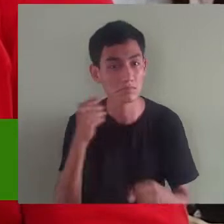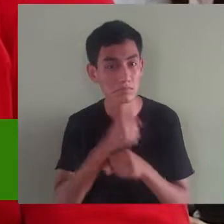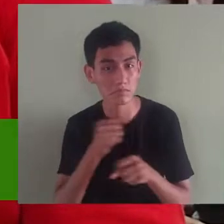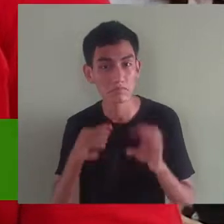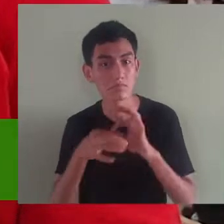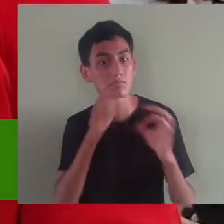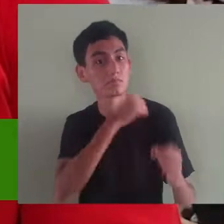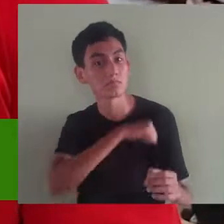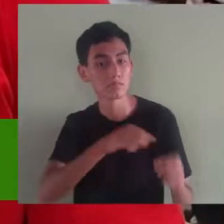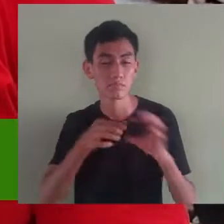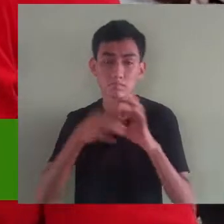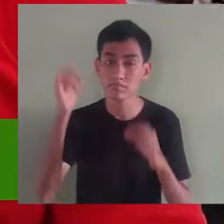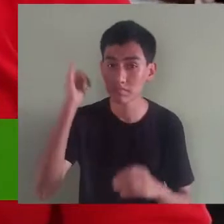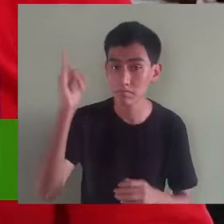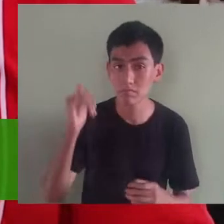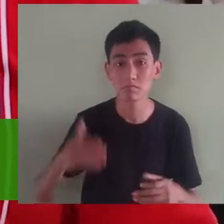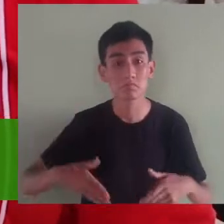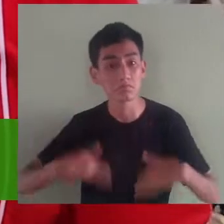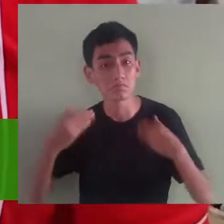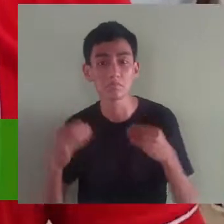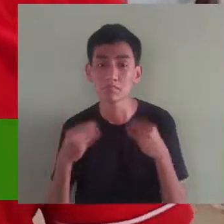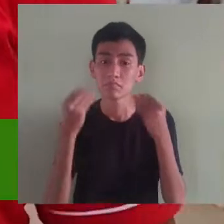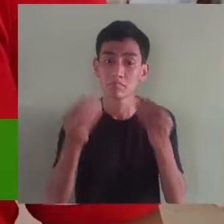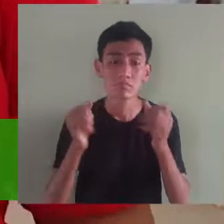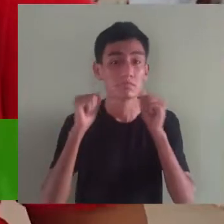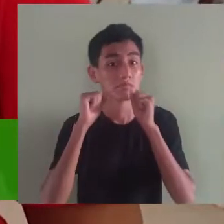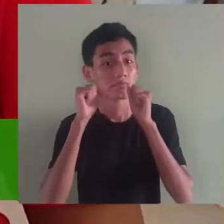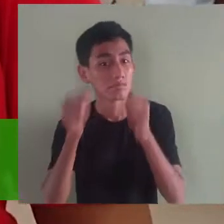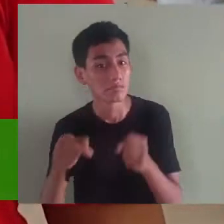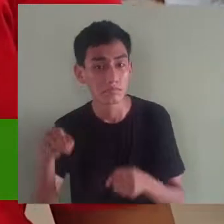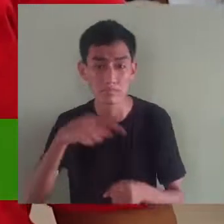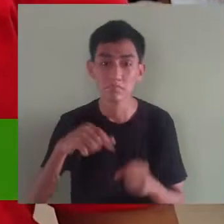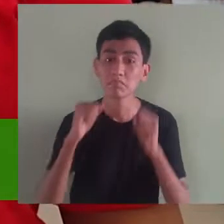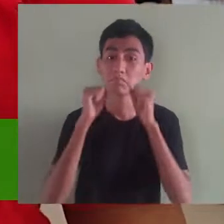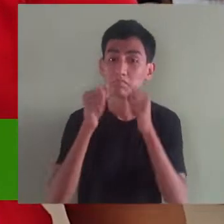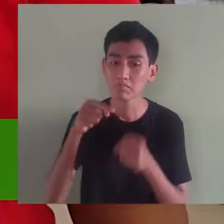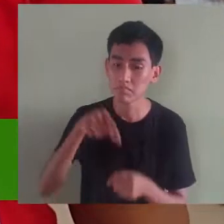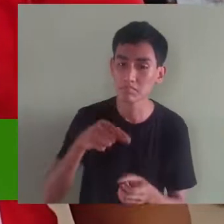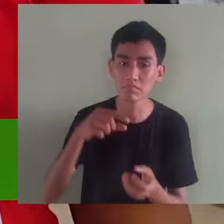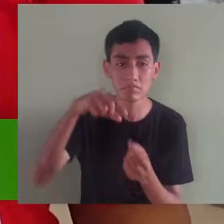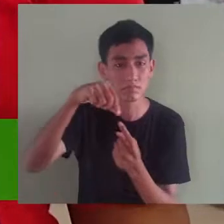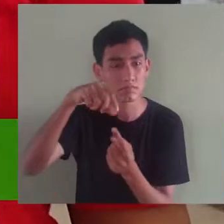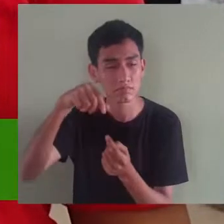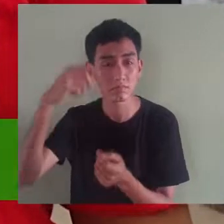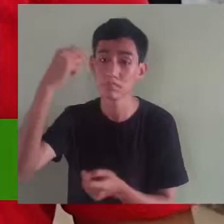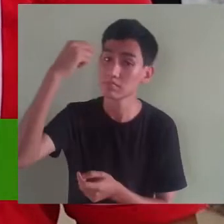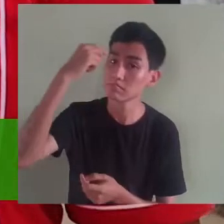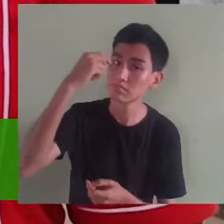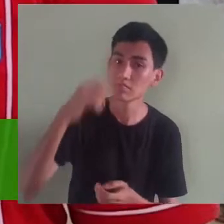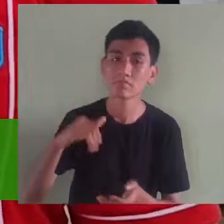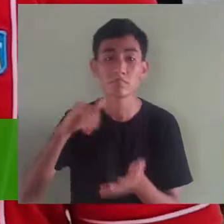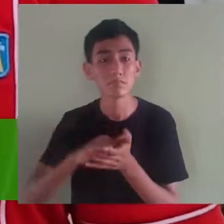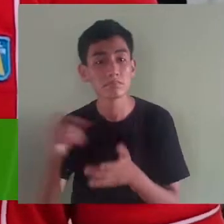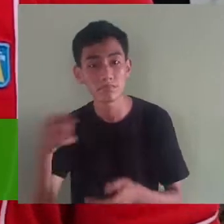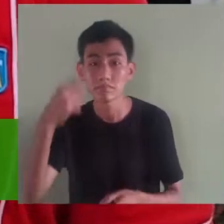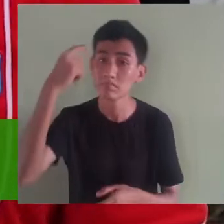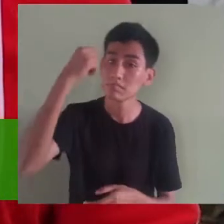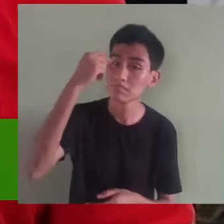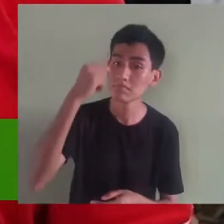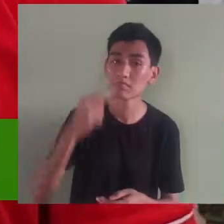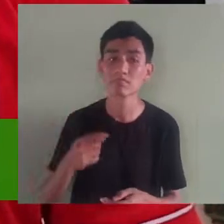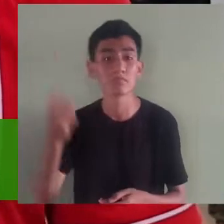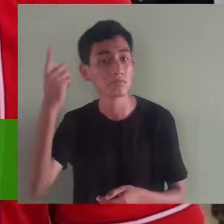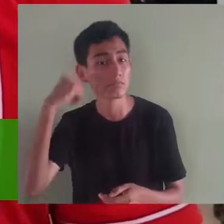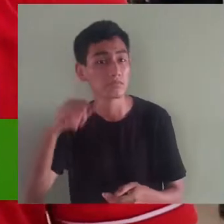Barbarán, se ha logrado conseguir que nos puedan donar estas gotitas, que son unas gotas humidificantes, lágrimas